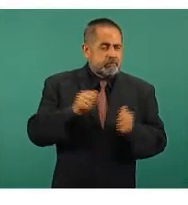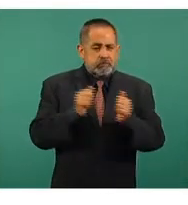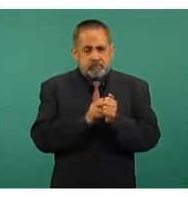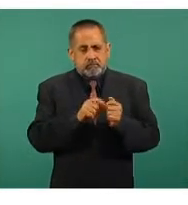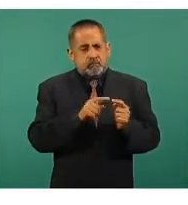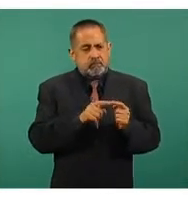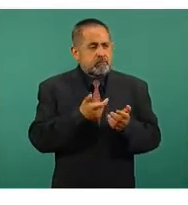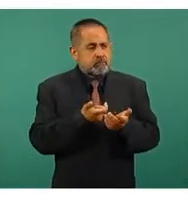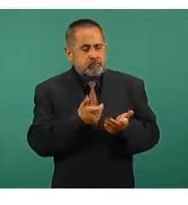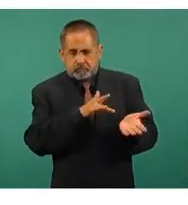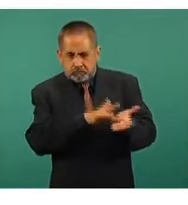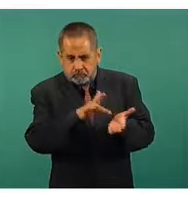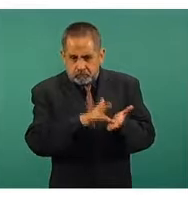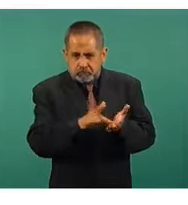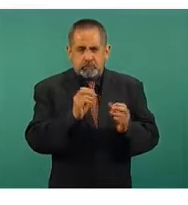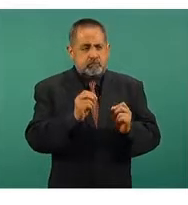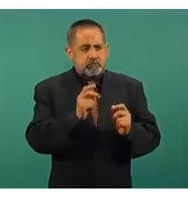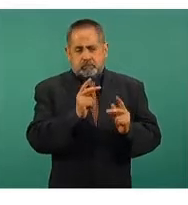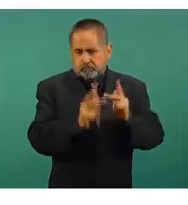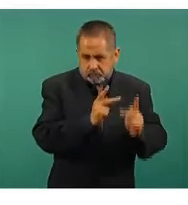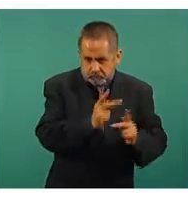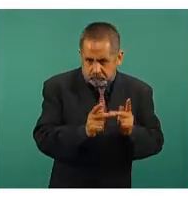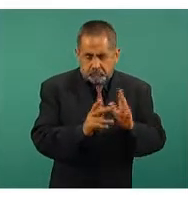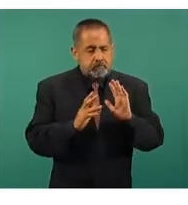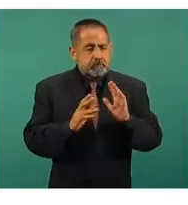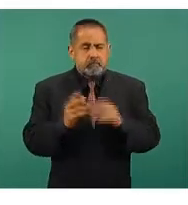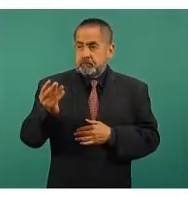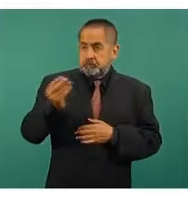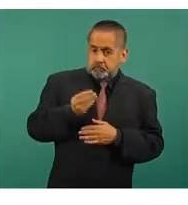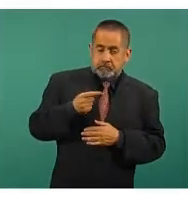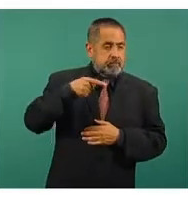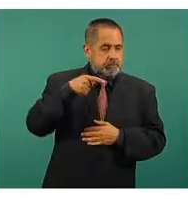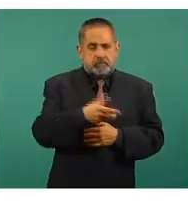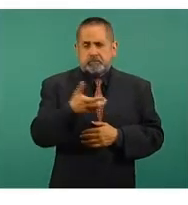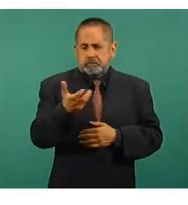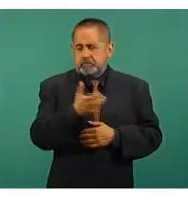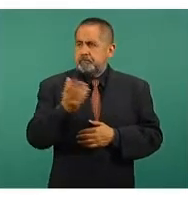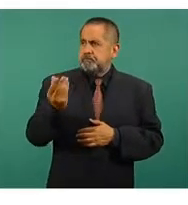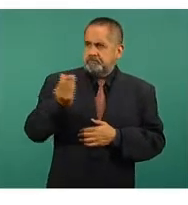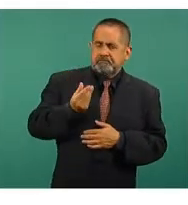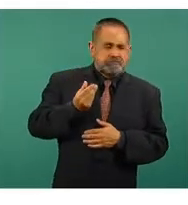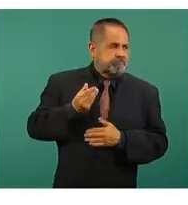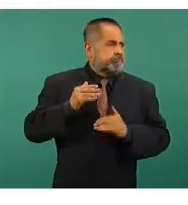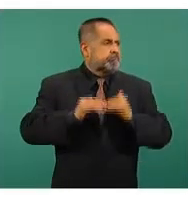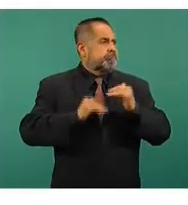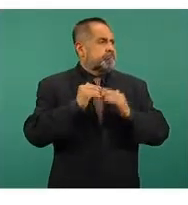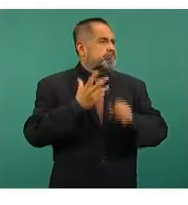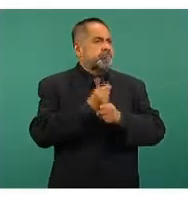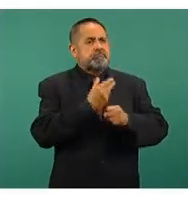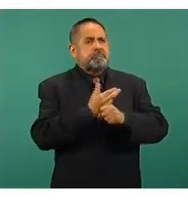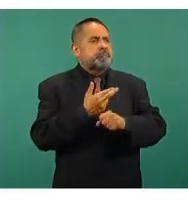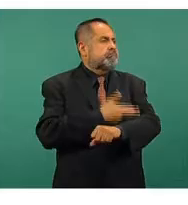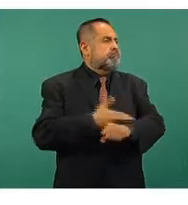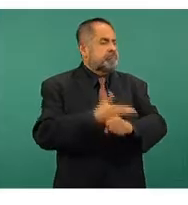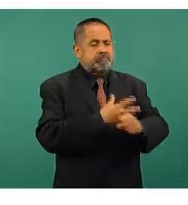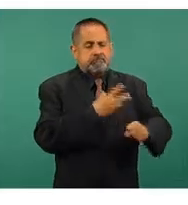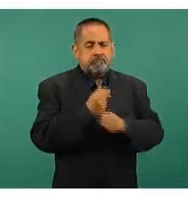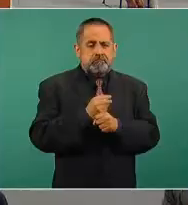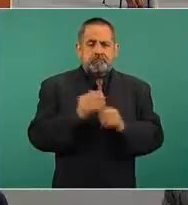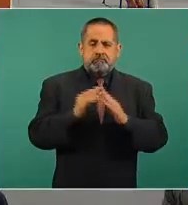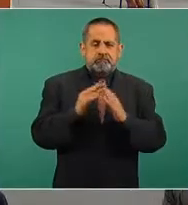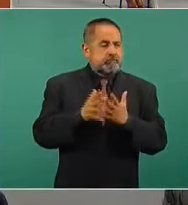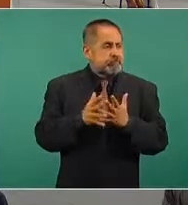un subsidio o a través de un crédito, pudieron por cuenta propia resolver el tema en materia de vivienda, con una